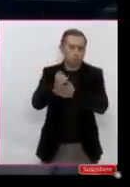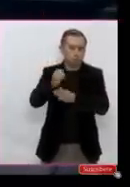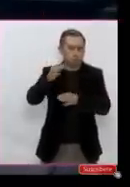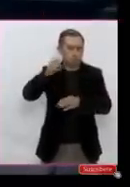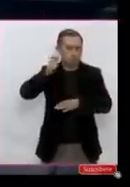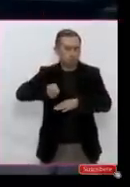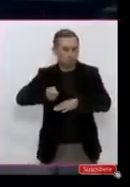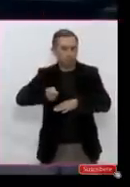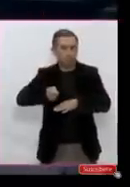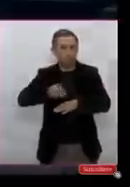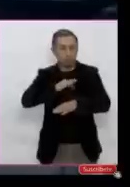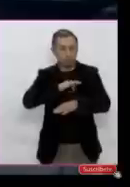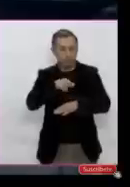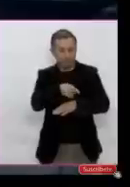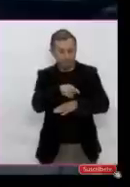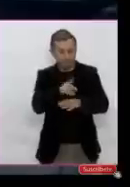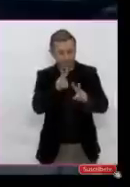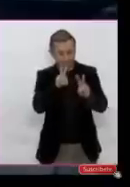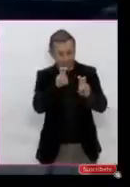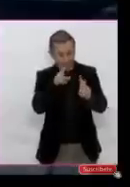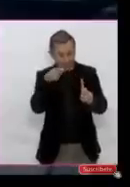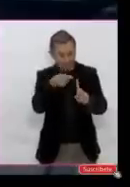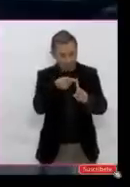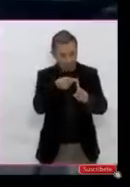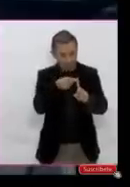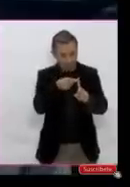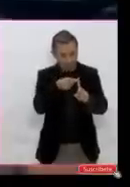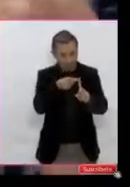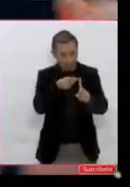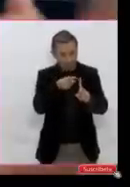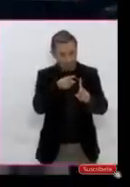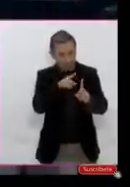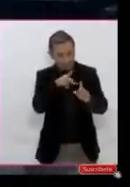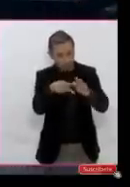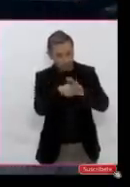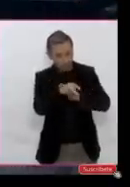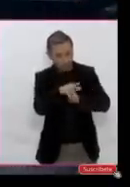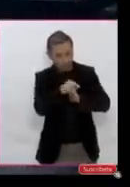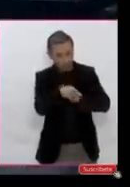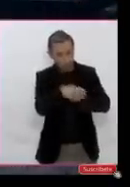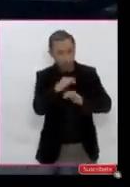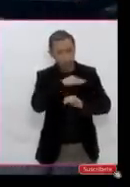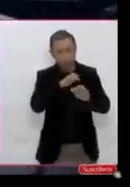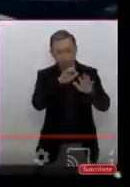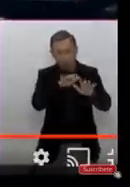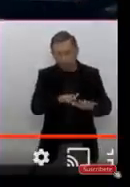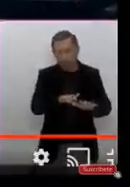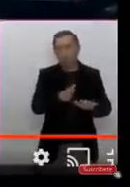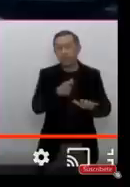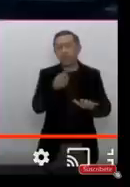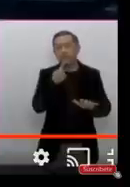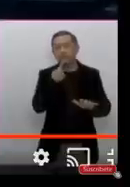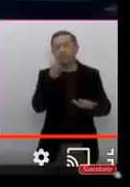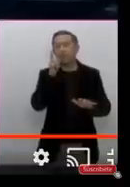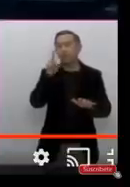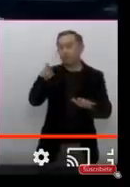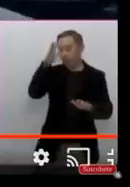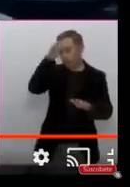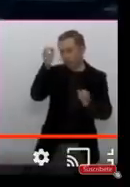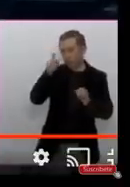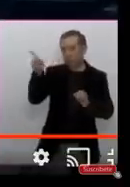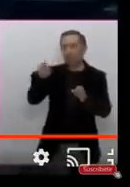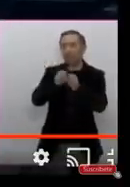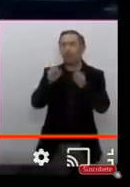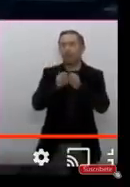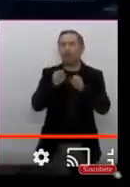en el fondo del asunto que fue que implicó una impugnación a la resolución de la sala especializada entre una electoral